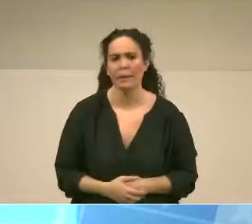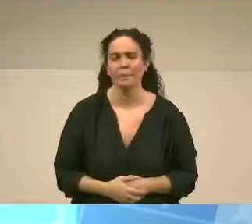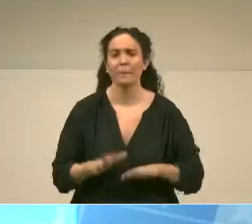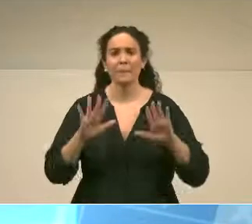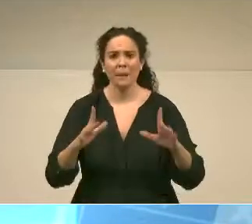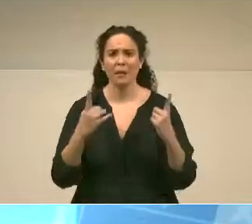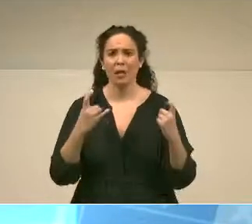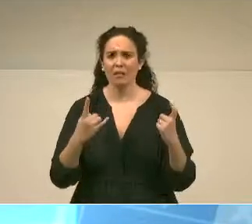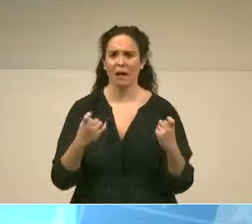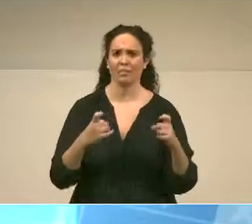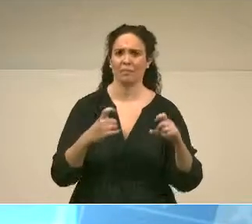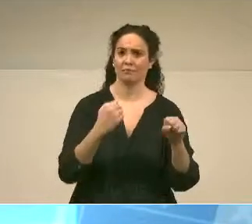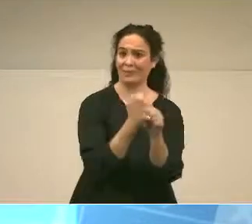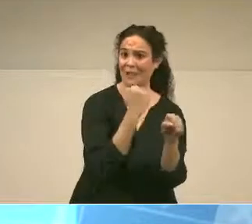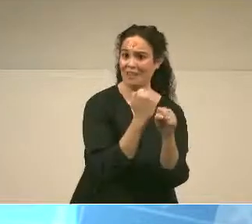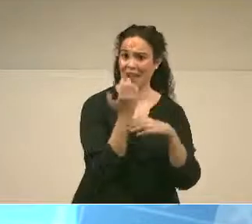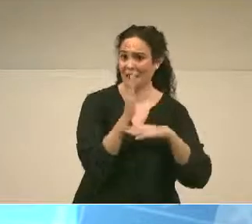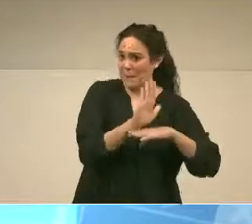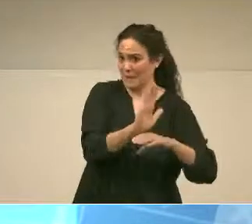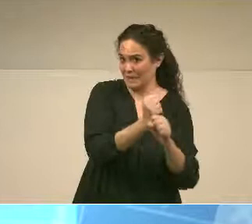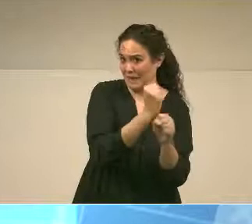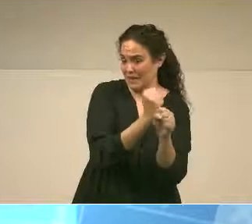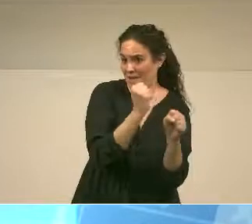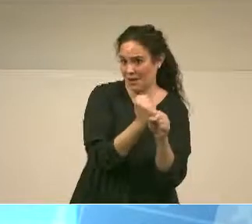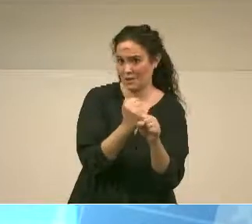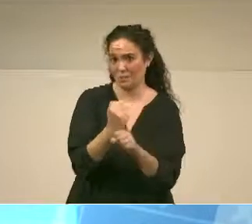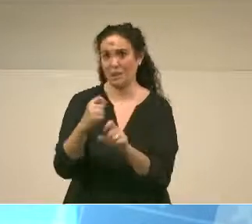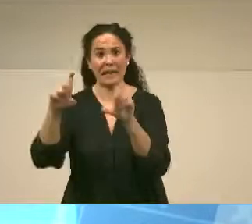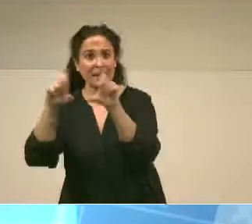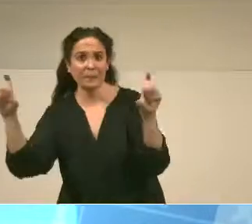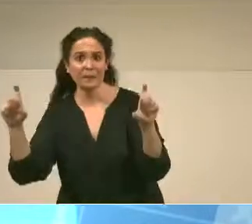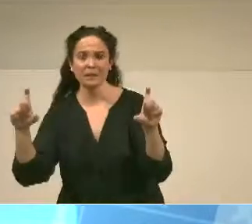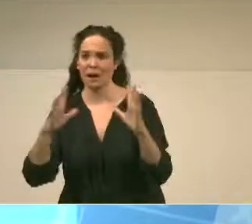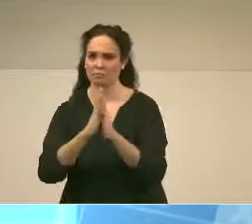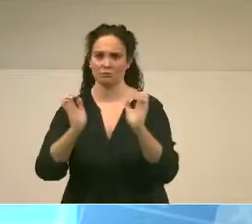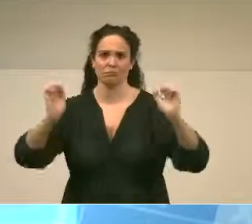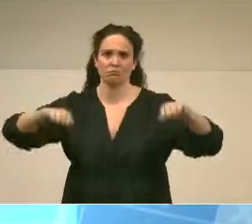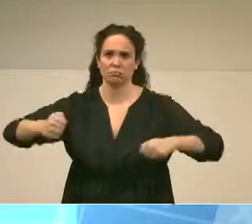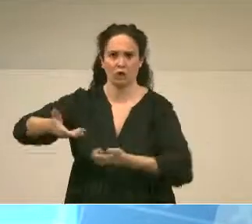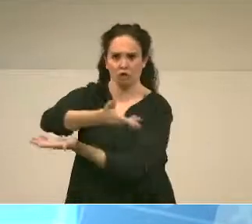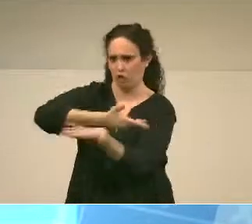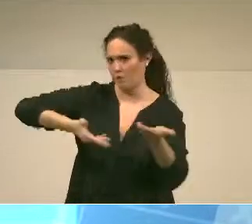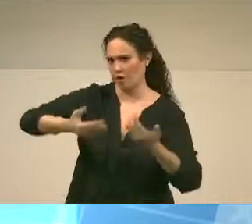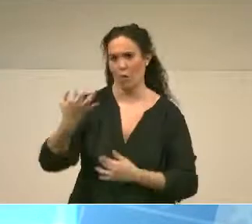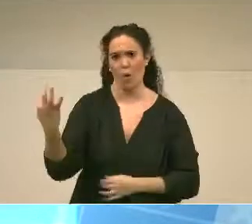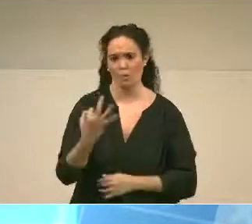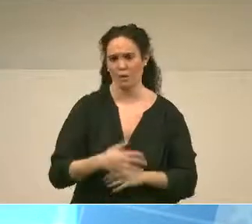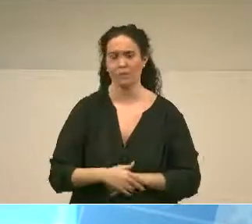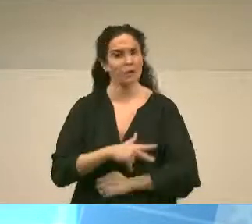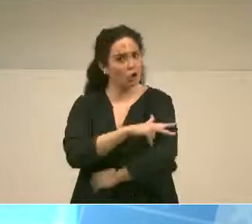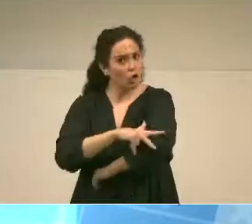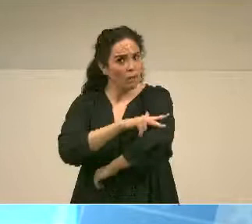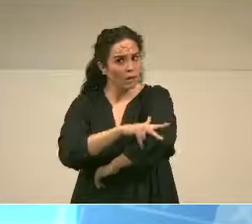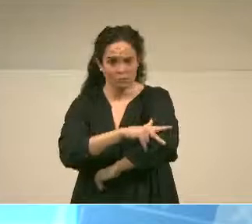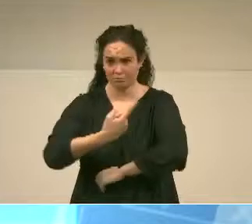trabajo conjunto entre la parte de los representantes de los trabajadores y la parte de la empresa. El Gobierno vasco, como siempre, está dispuesto